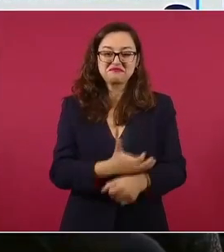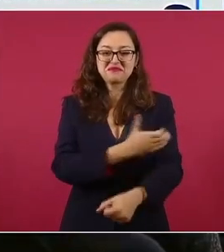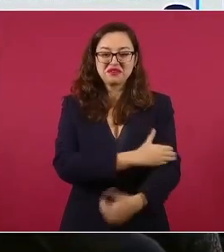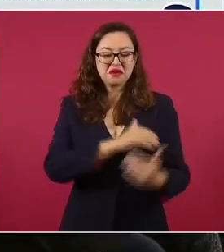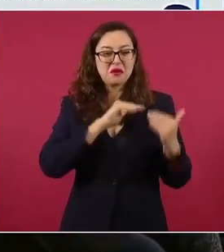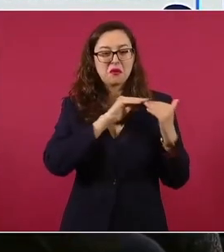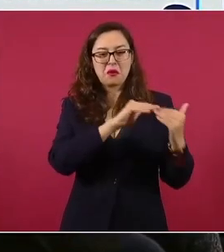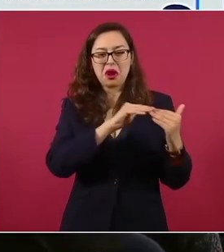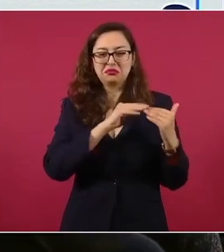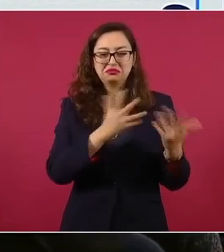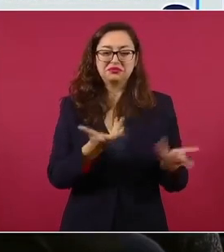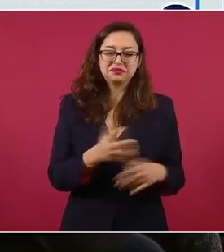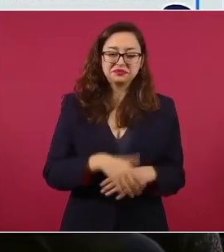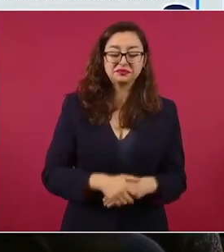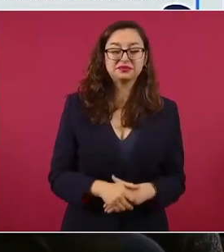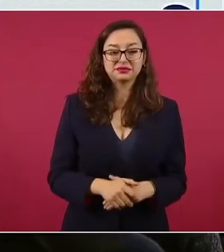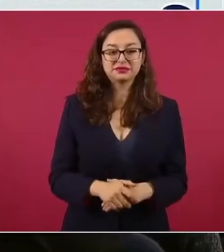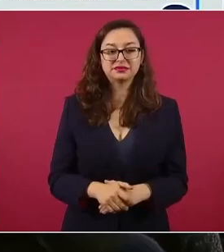No